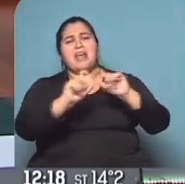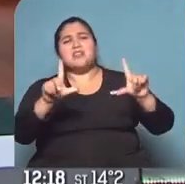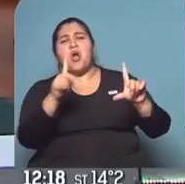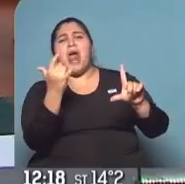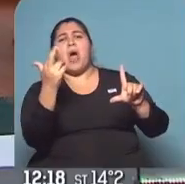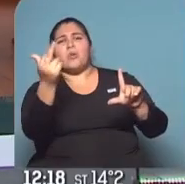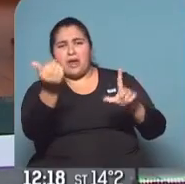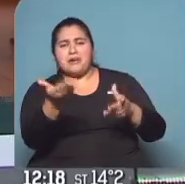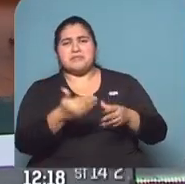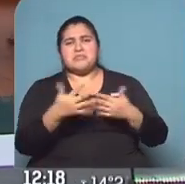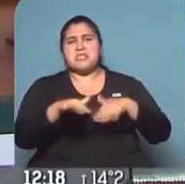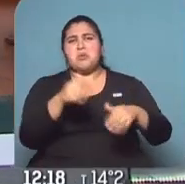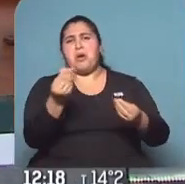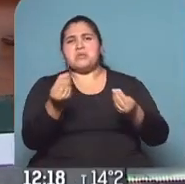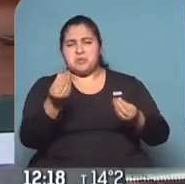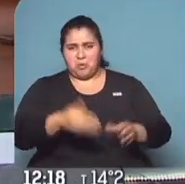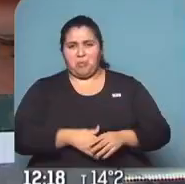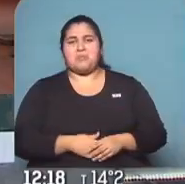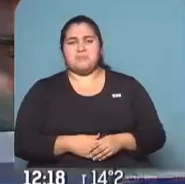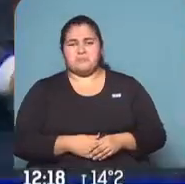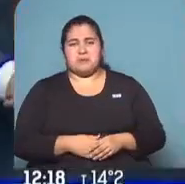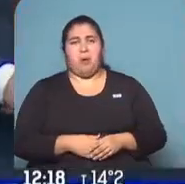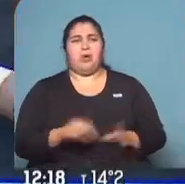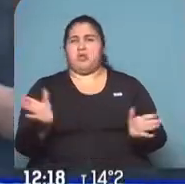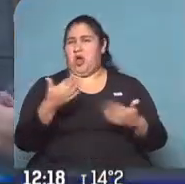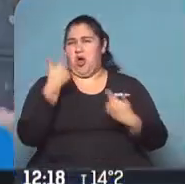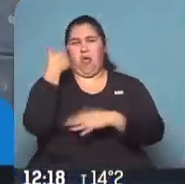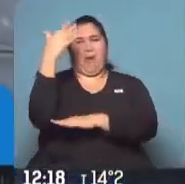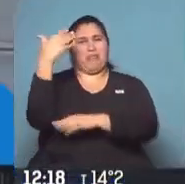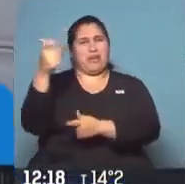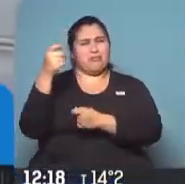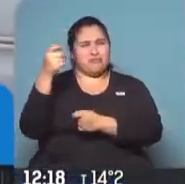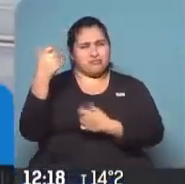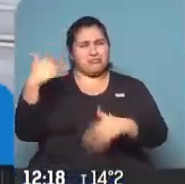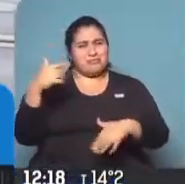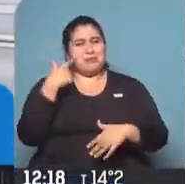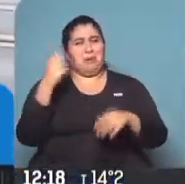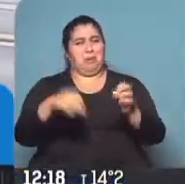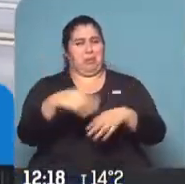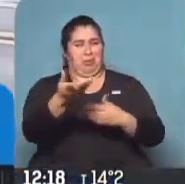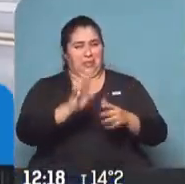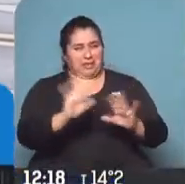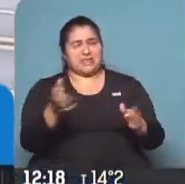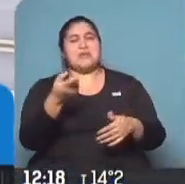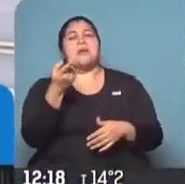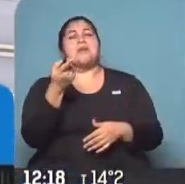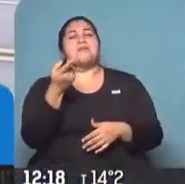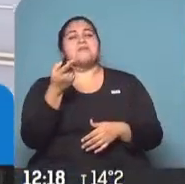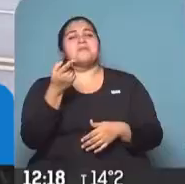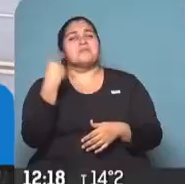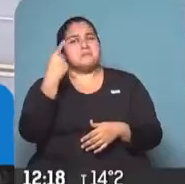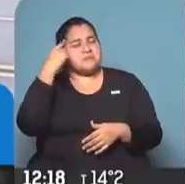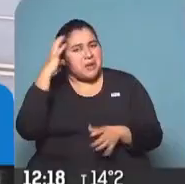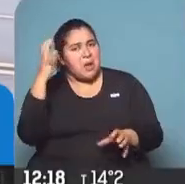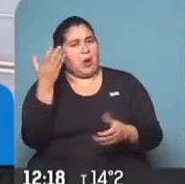sucediendo bueno están levantando las banderas acaba de llegar el presidente de la república el primer mandatario recordemos que